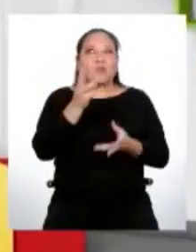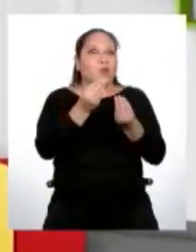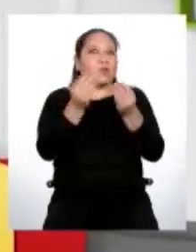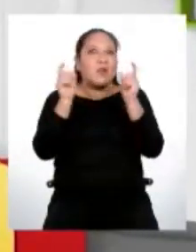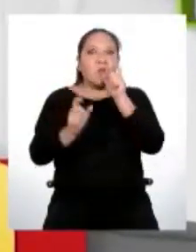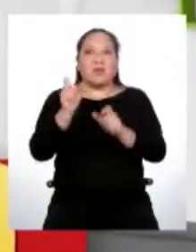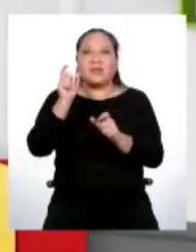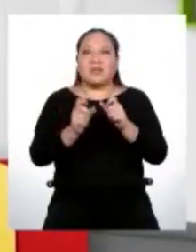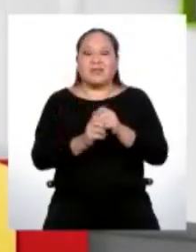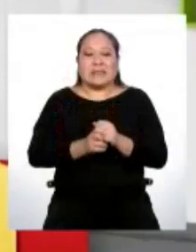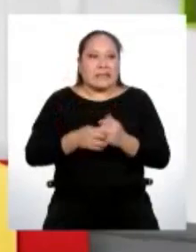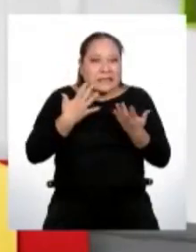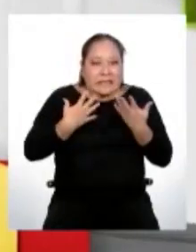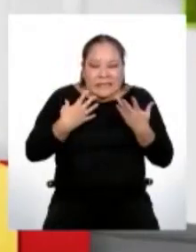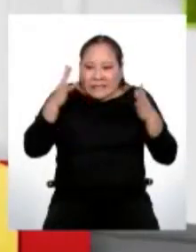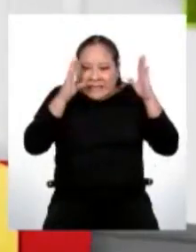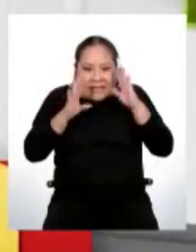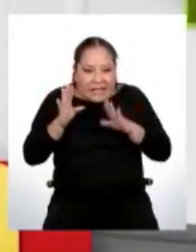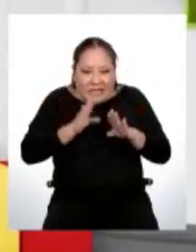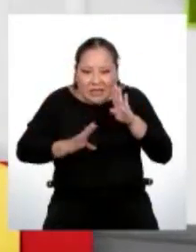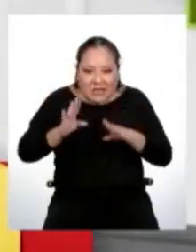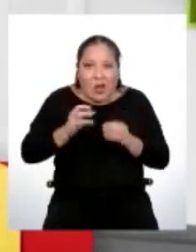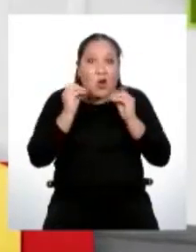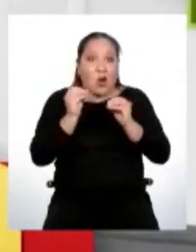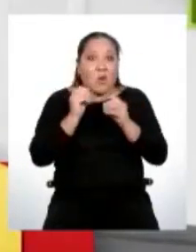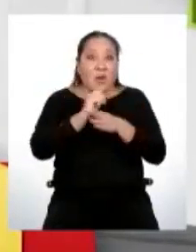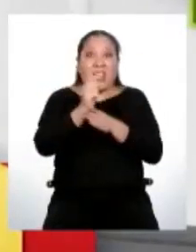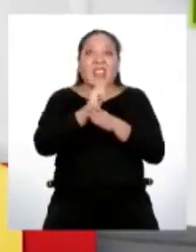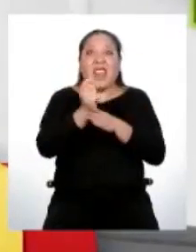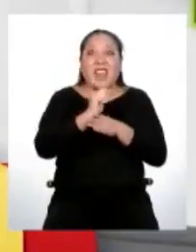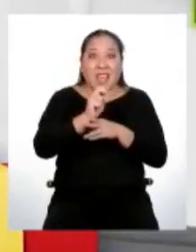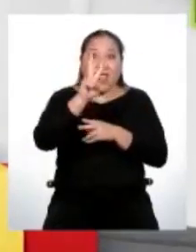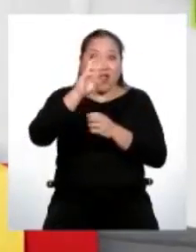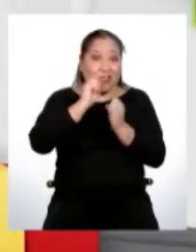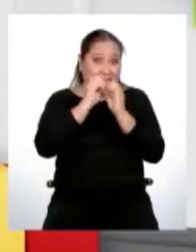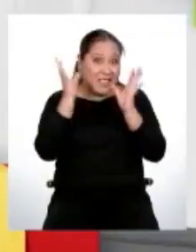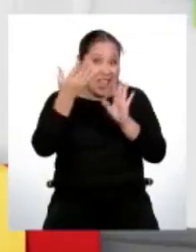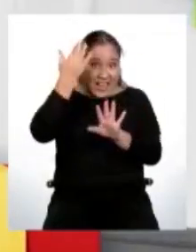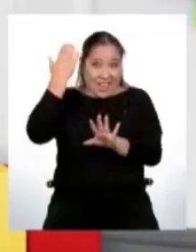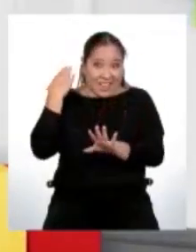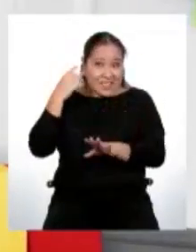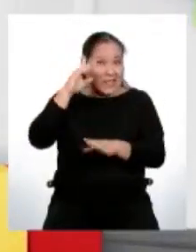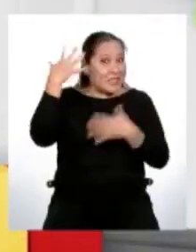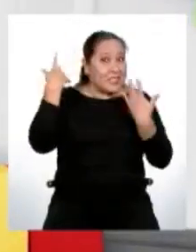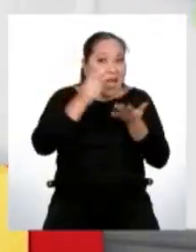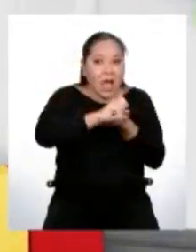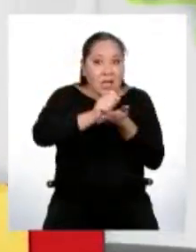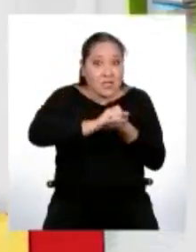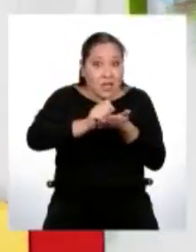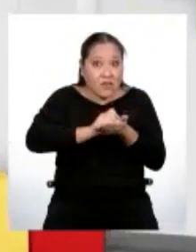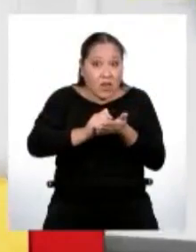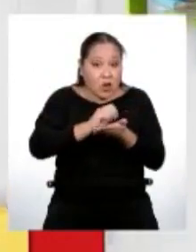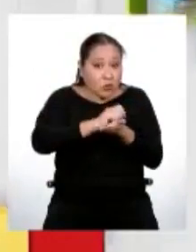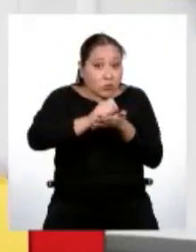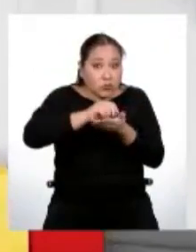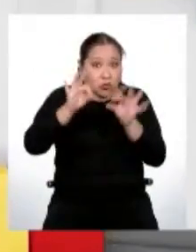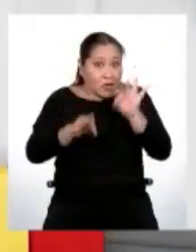locos haciendo la tarea en la que quedamos hace 2 días. ¿Ya tienen escrito su guión teatral o libreto?